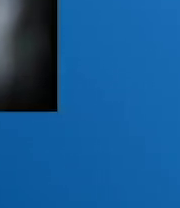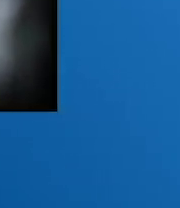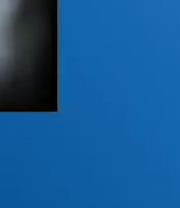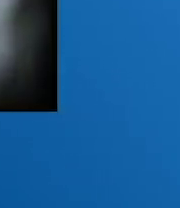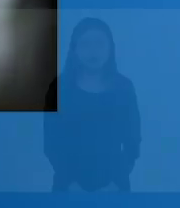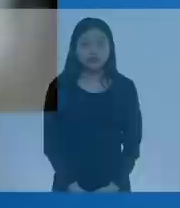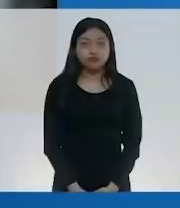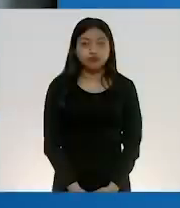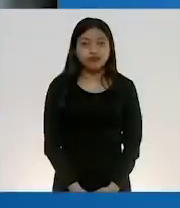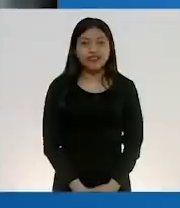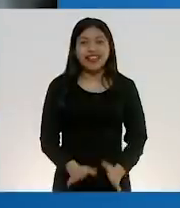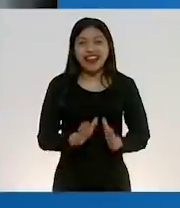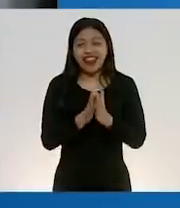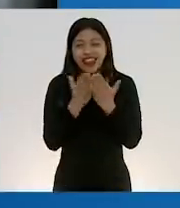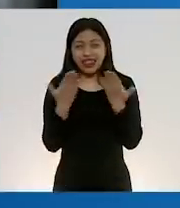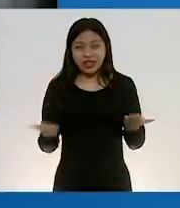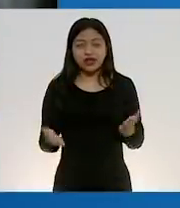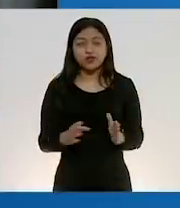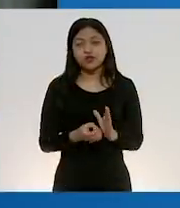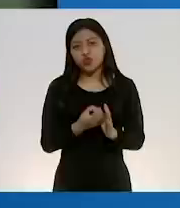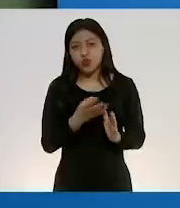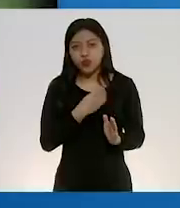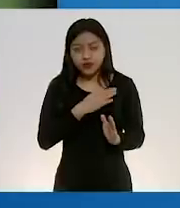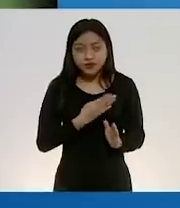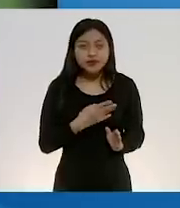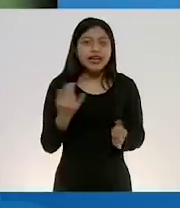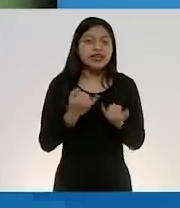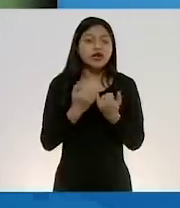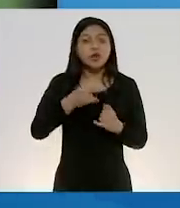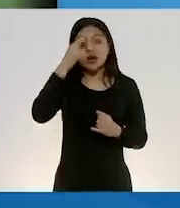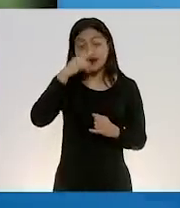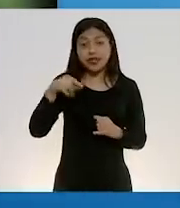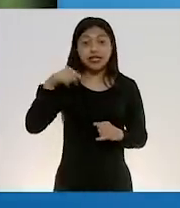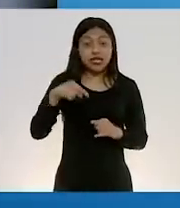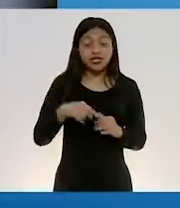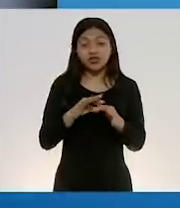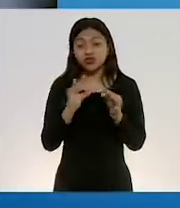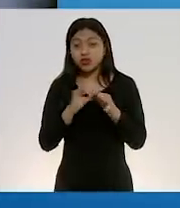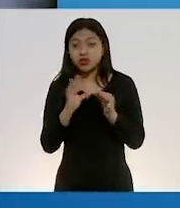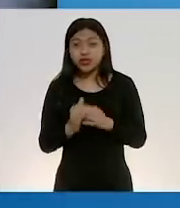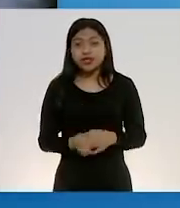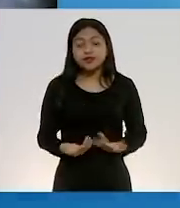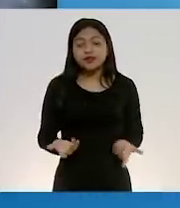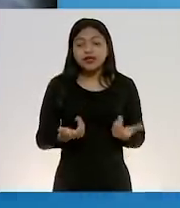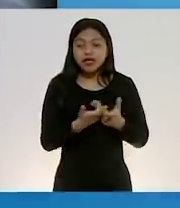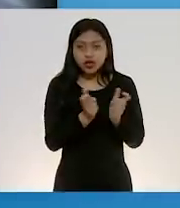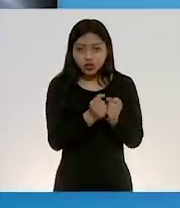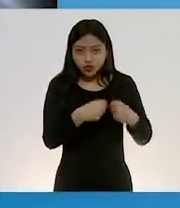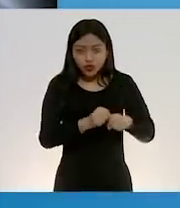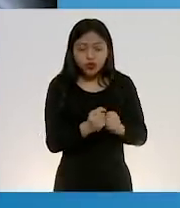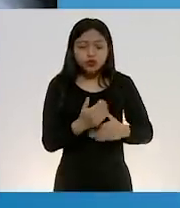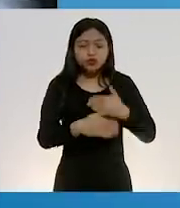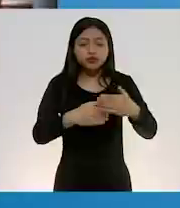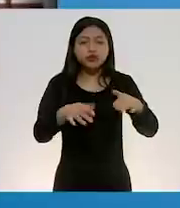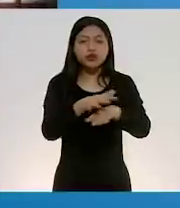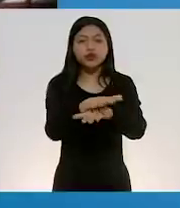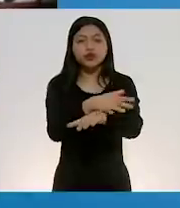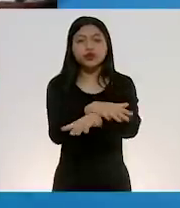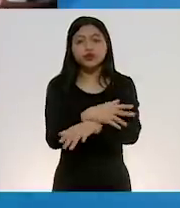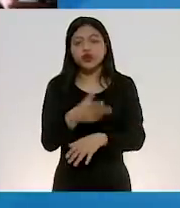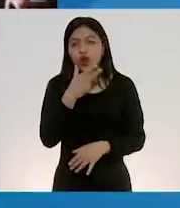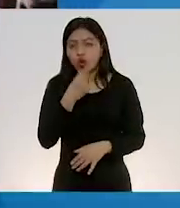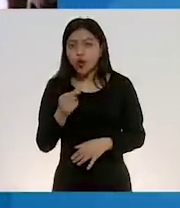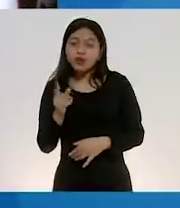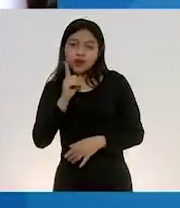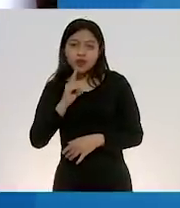En el libro de Novohispanos a Mexicanos, Retrato e Identidad Colectiva en una Sociedad en Transición, Tomás Pérez Bejo y Marta Yolanda